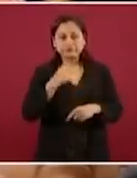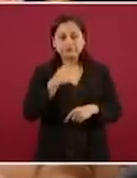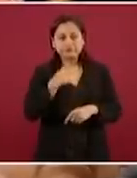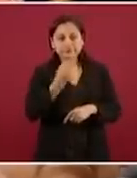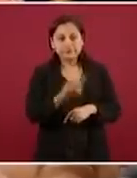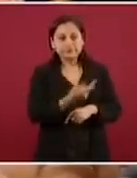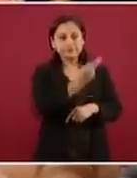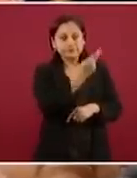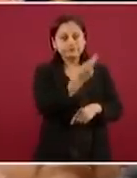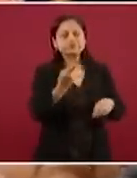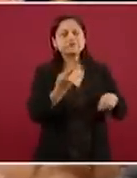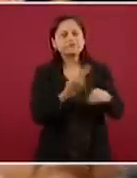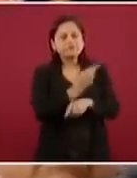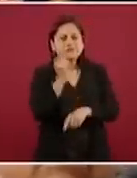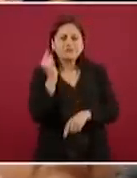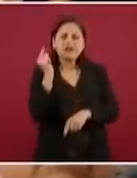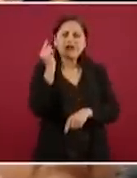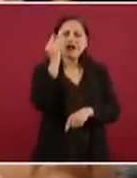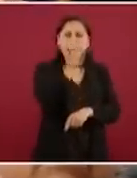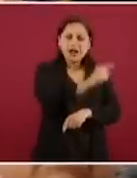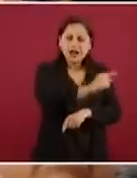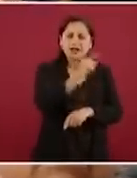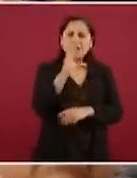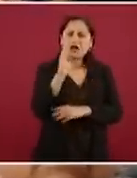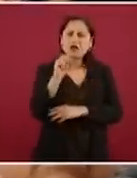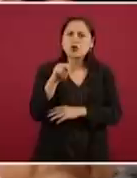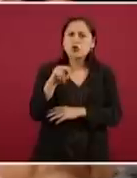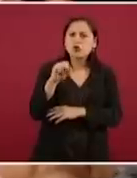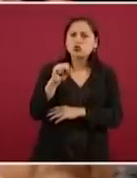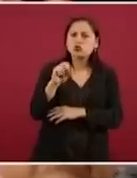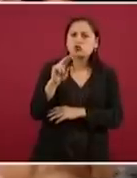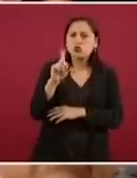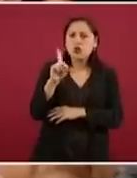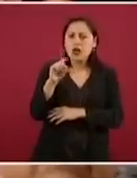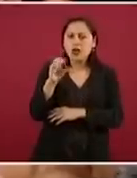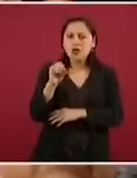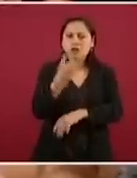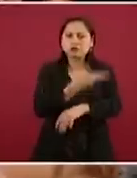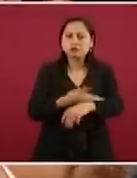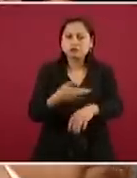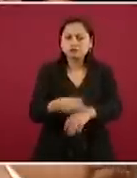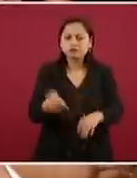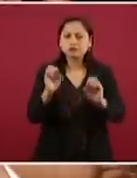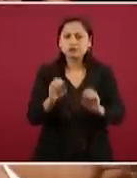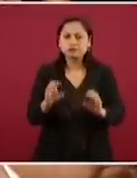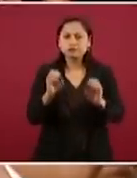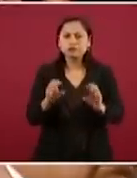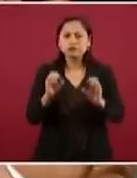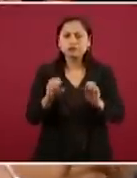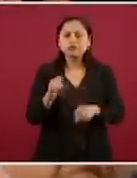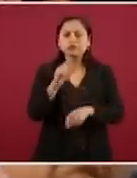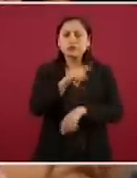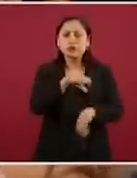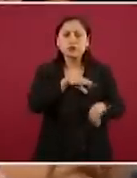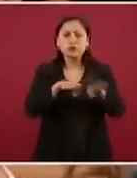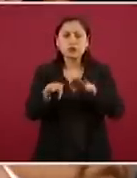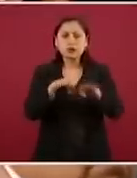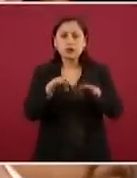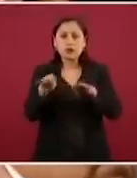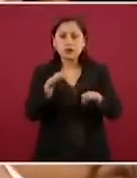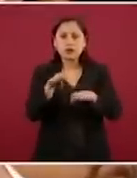Cancillería con respecto a estos consulados que pues, prácticamente trabajan pues, mediodía y sí cobran bien y viven muy